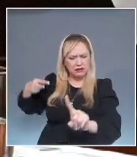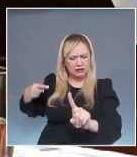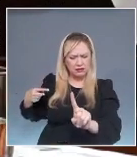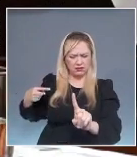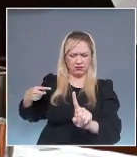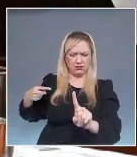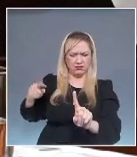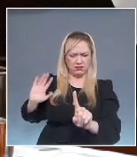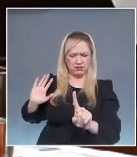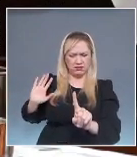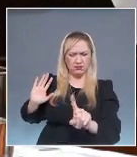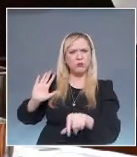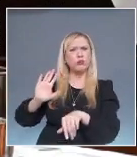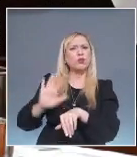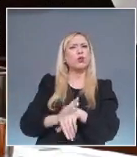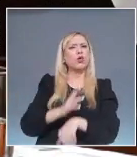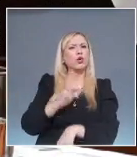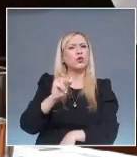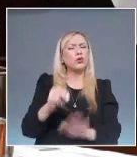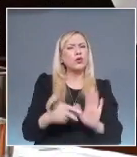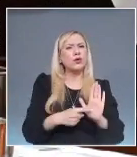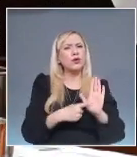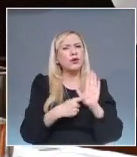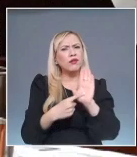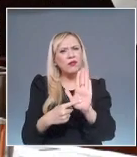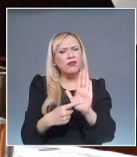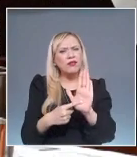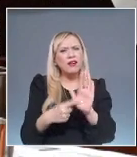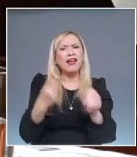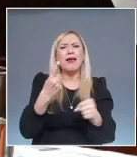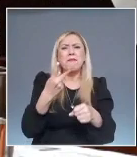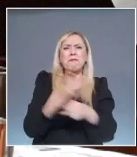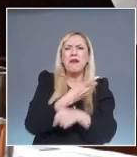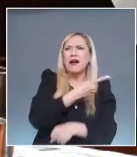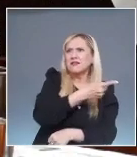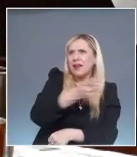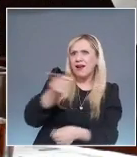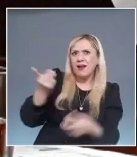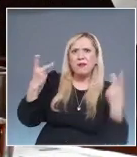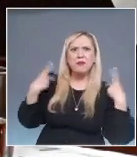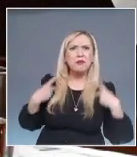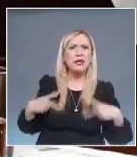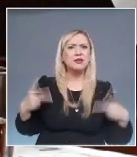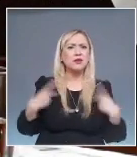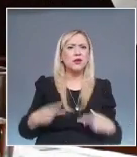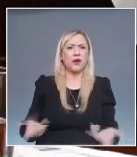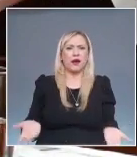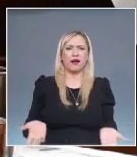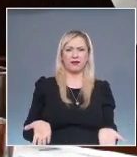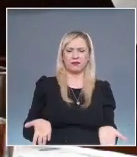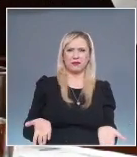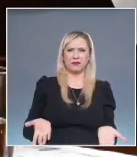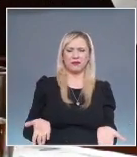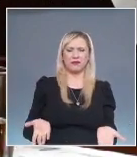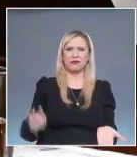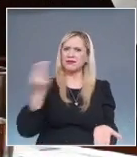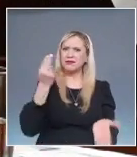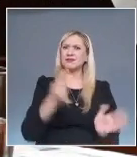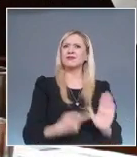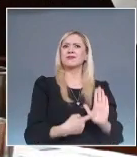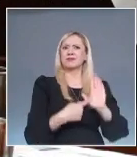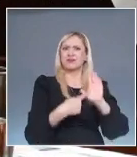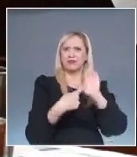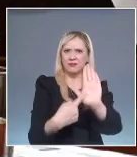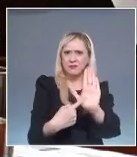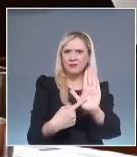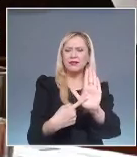visible. ¿Qué le pasa a la sociedad? Debería ser visible por el solo hecho de lo hermoso que